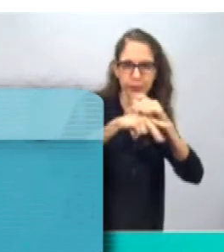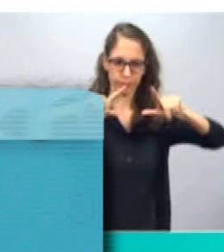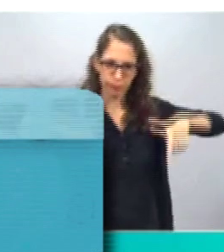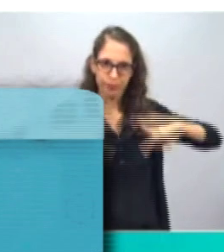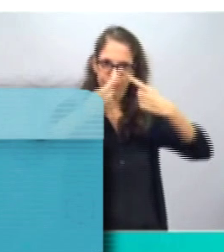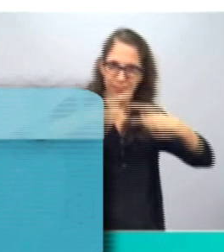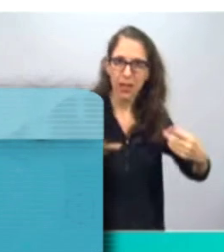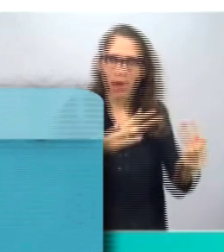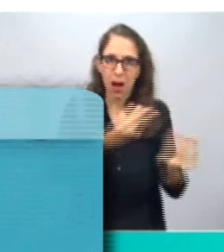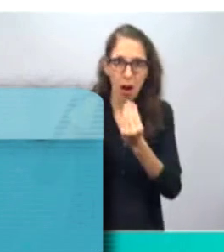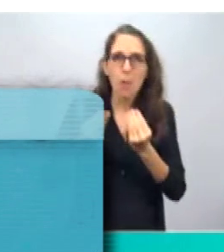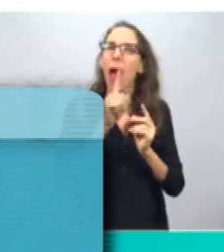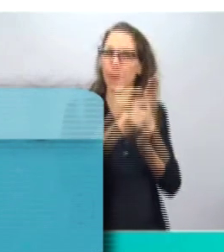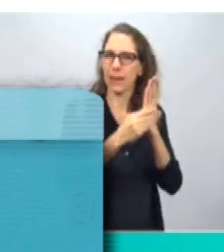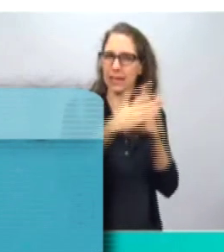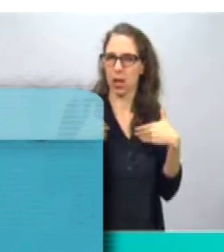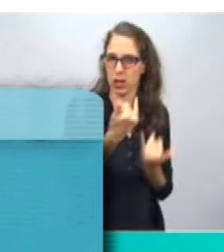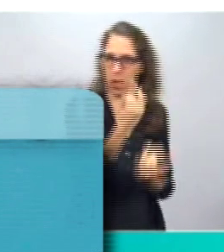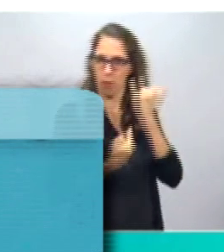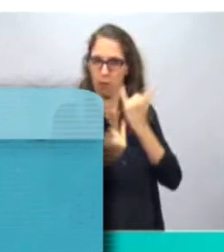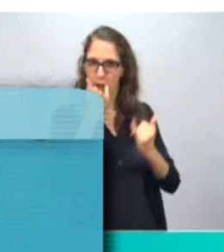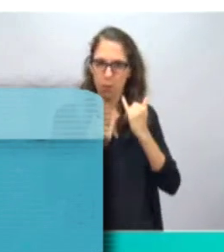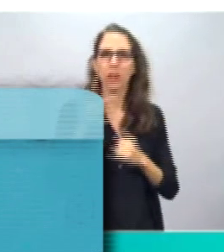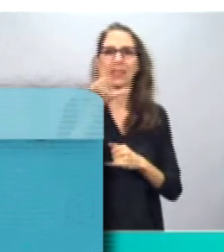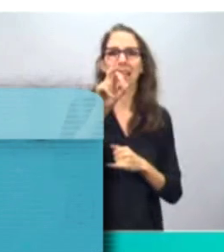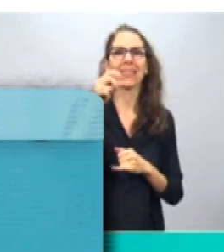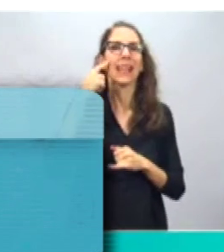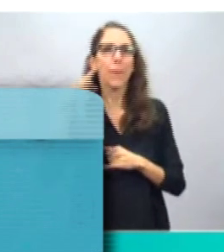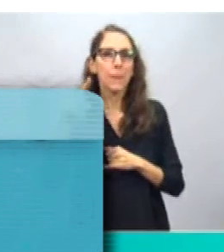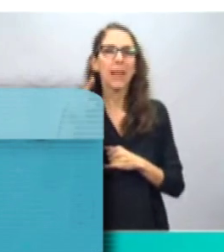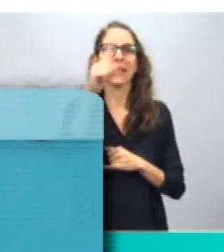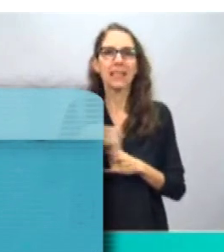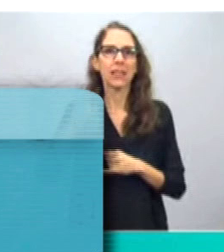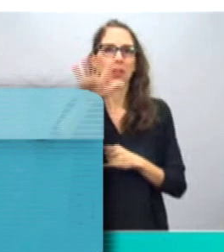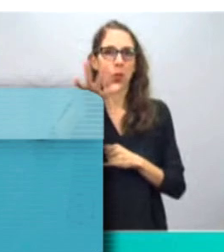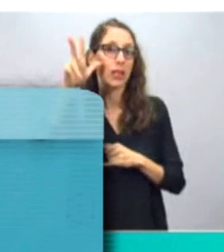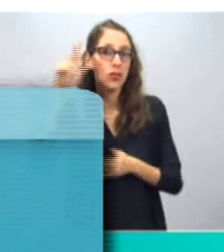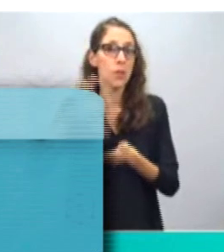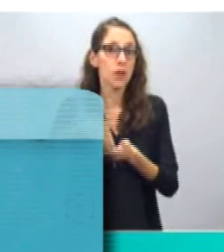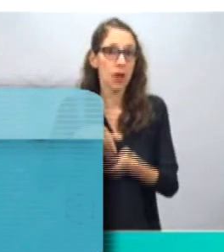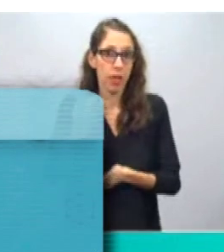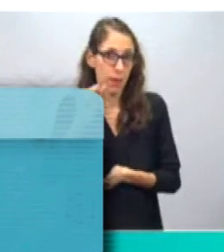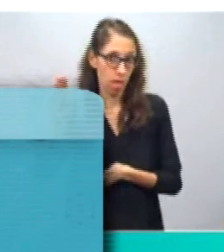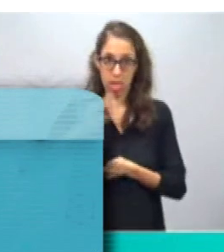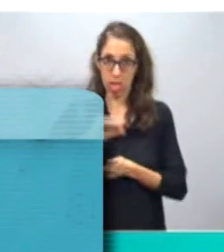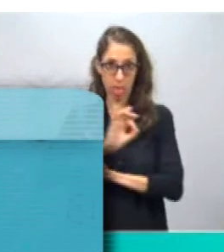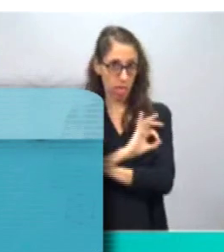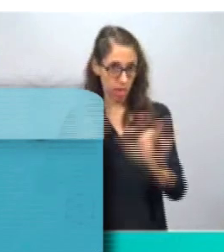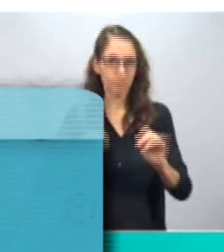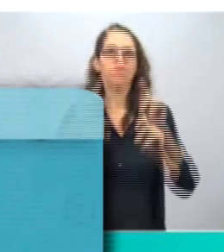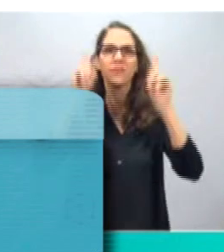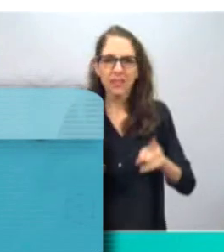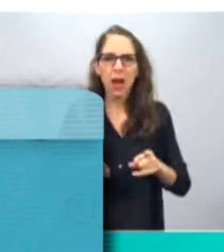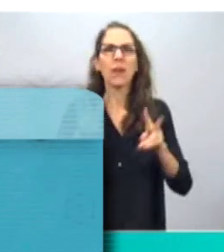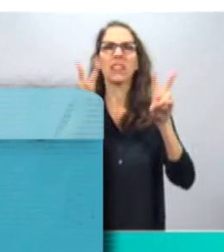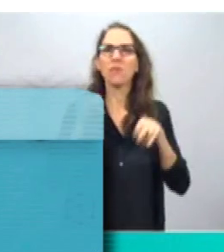lo ha pasado el Ministerio de Salud, 30.158 millones de pesos. También nos deben por la energía